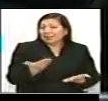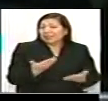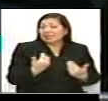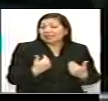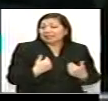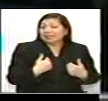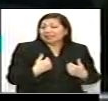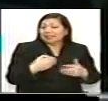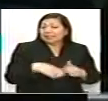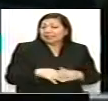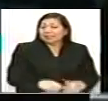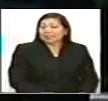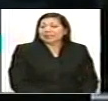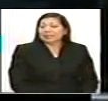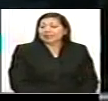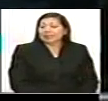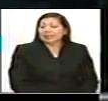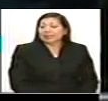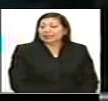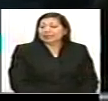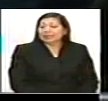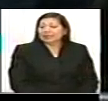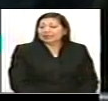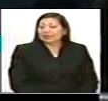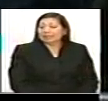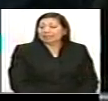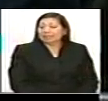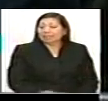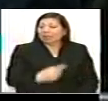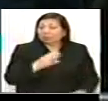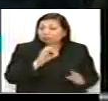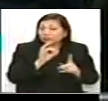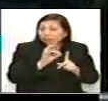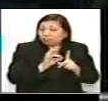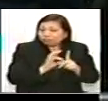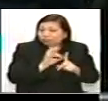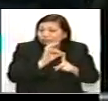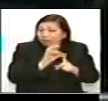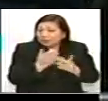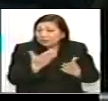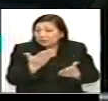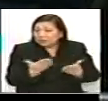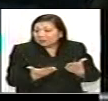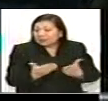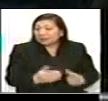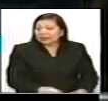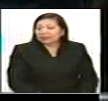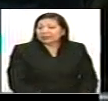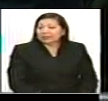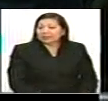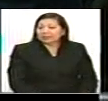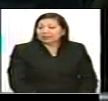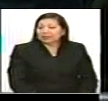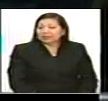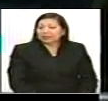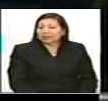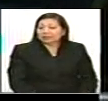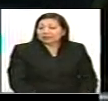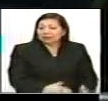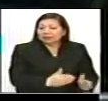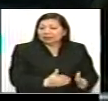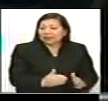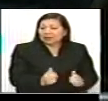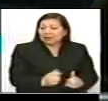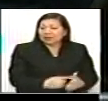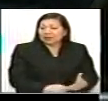se le entrenaba, mira, cada vez el termómetro está acá y tomas nota, el pluviómetro igual,